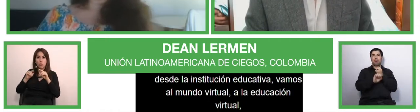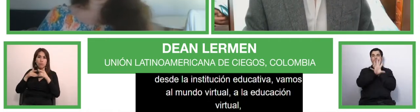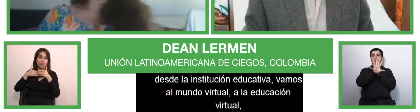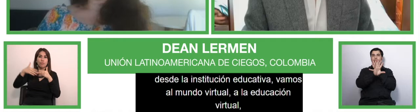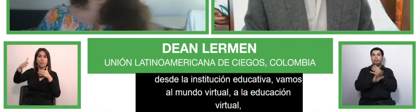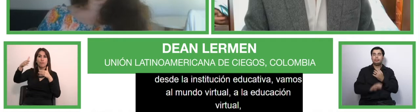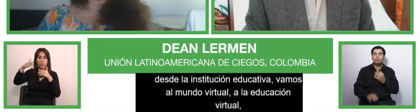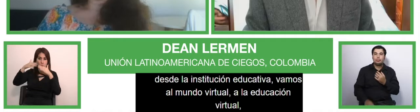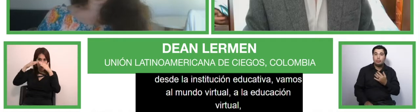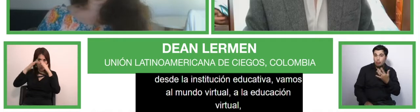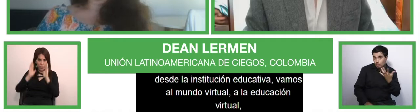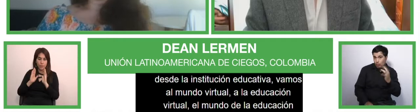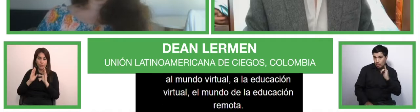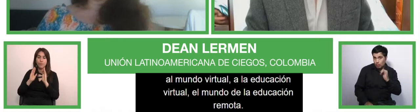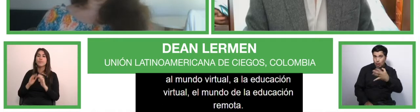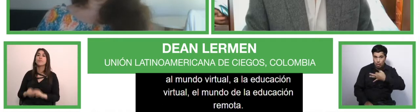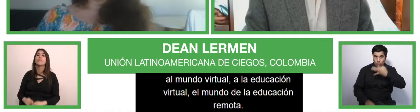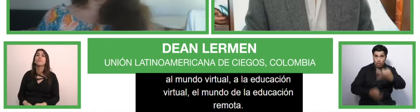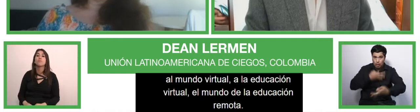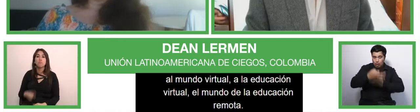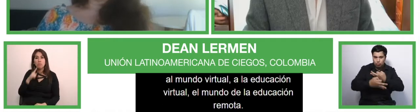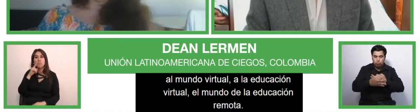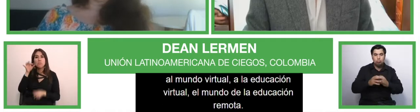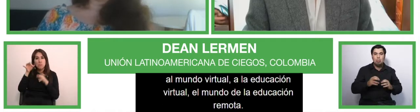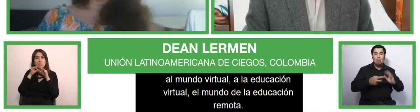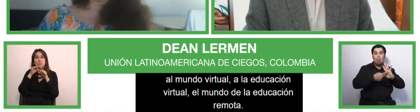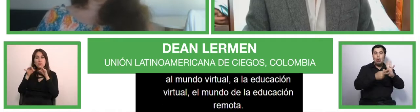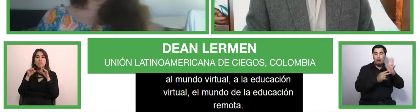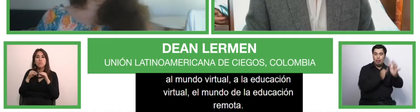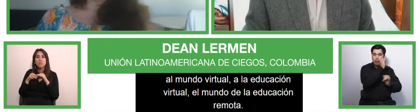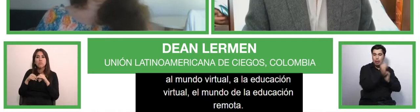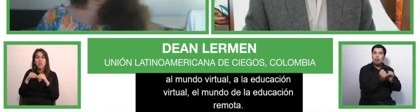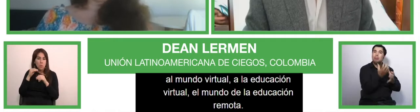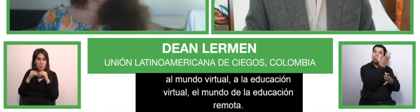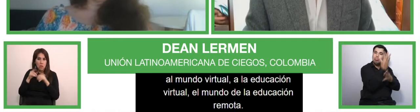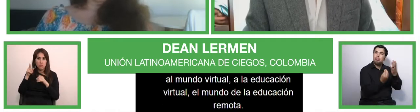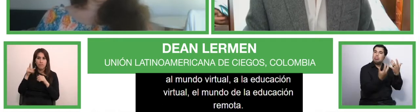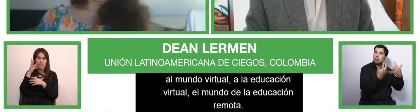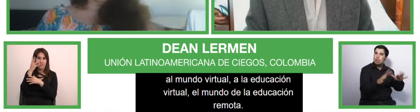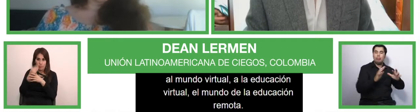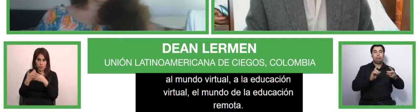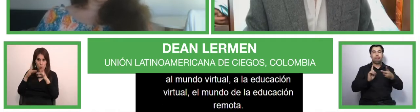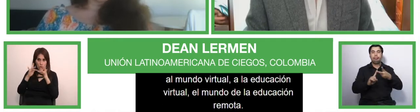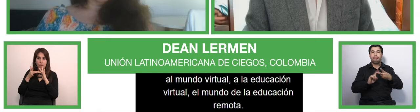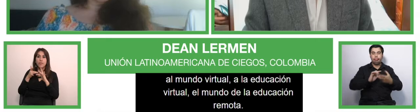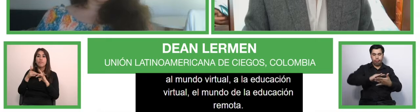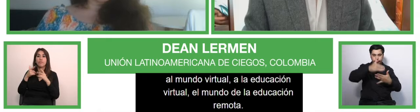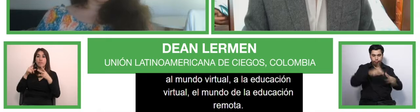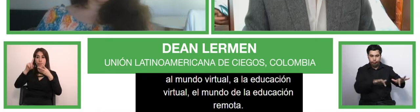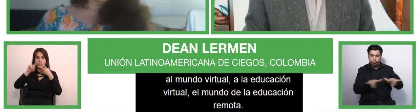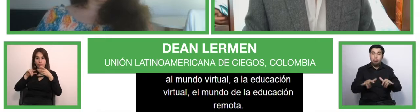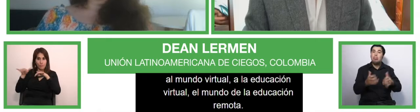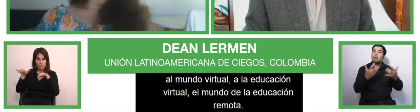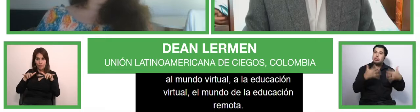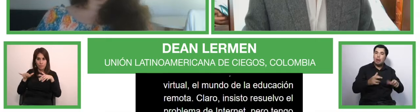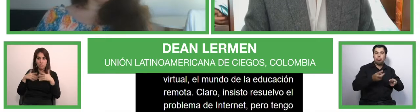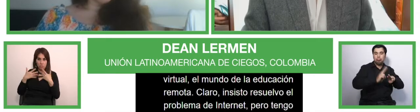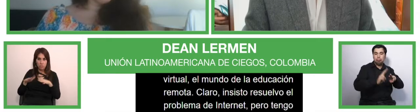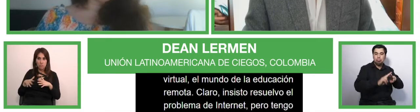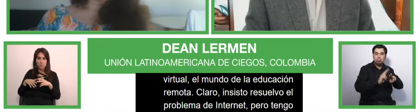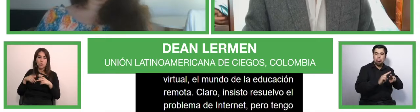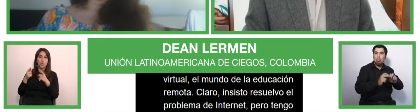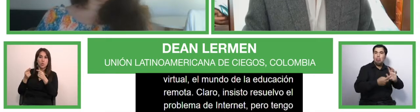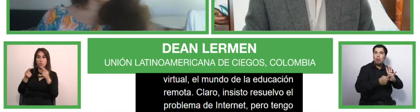Claro, insisto, resuelvo el problema de Internet, resuelvo el problema de los dispositivos, pero tengo que resolver el problema de la accesibilidad de web,